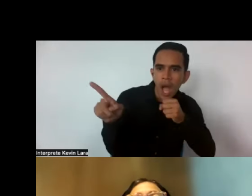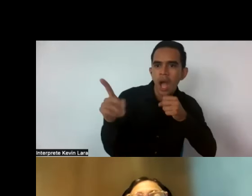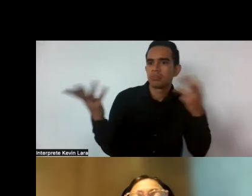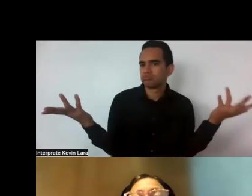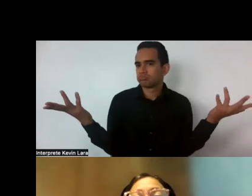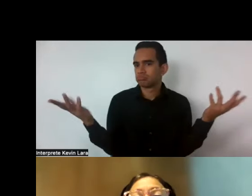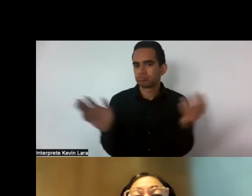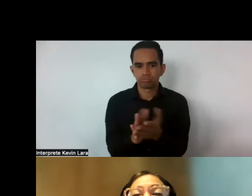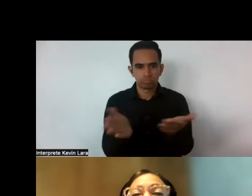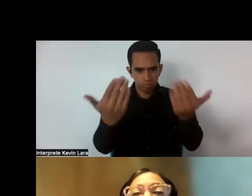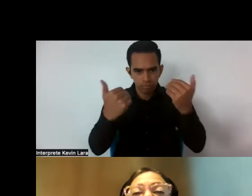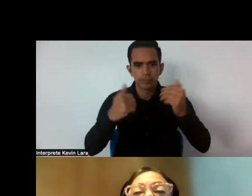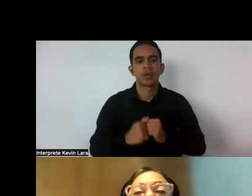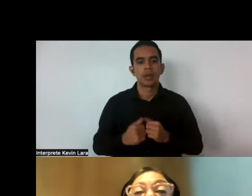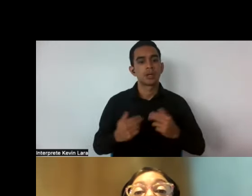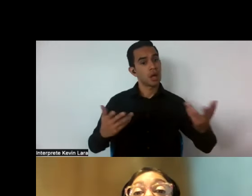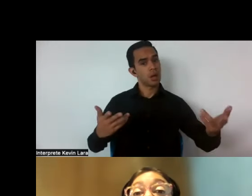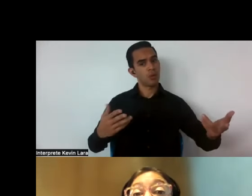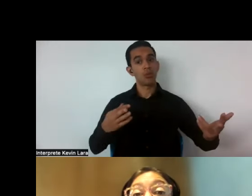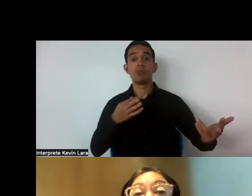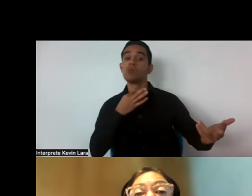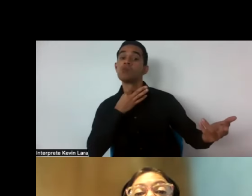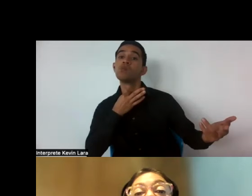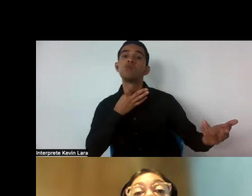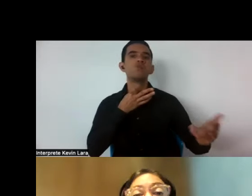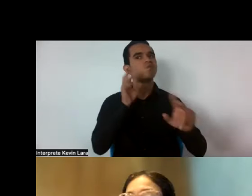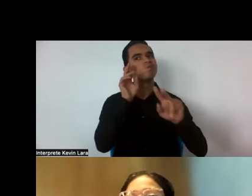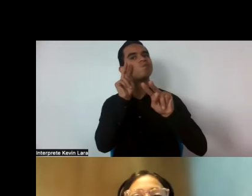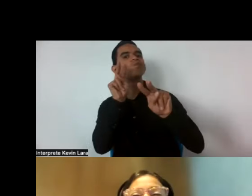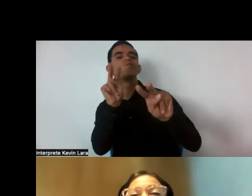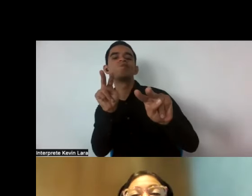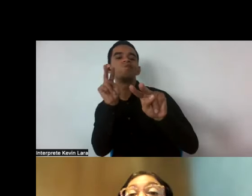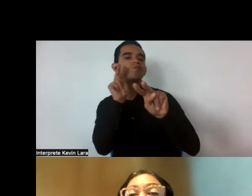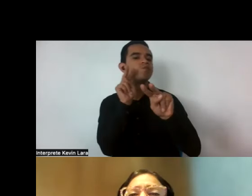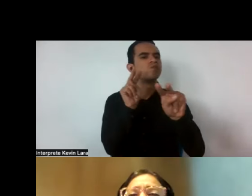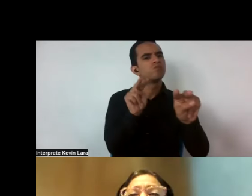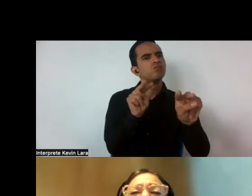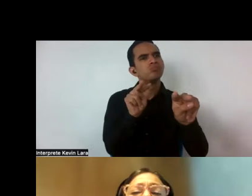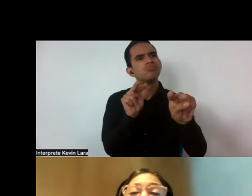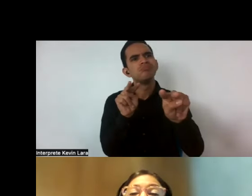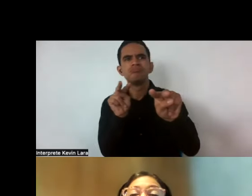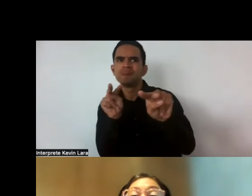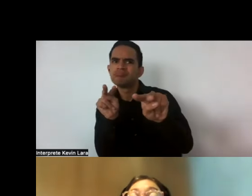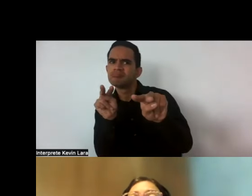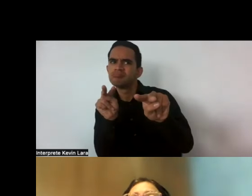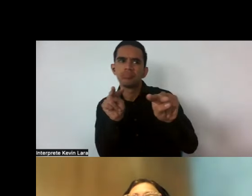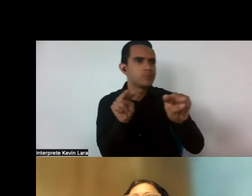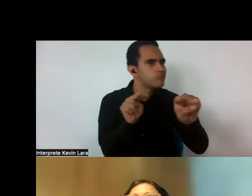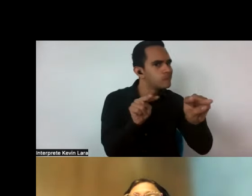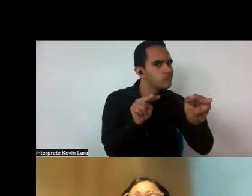Expectativa, muy bien. Miren como una imagen, sí, expectativa, una misma